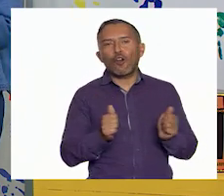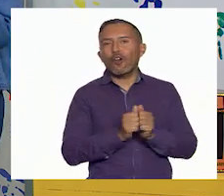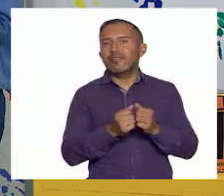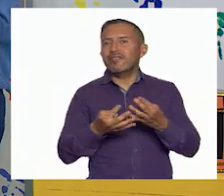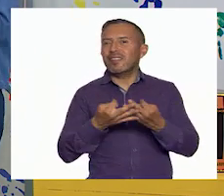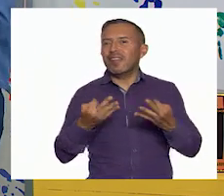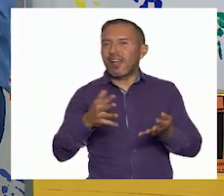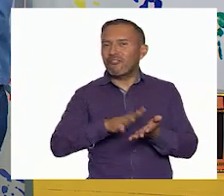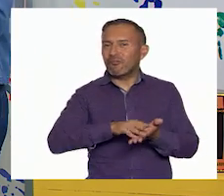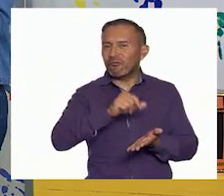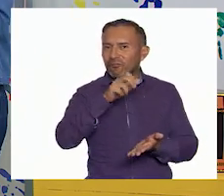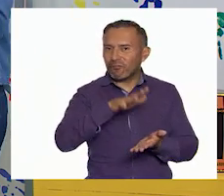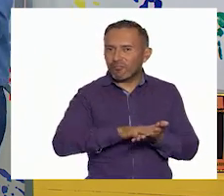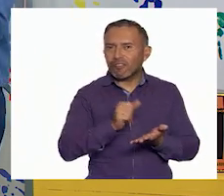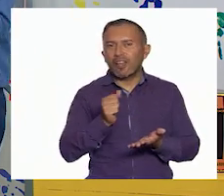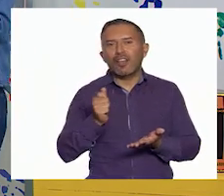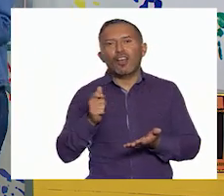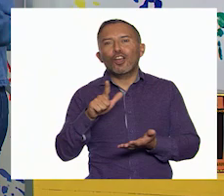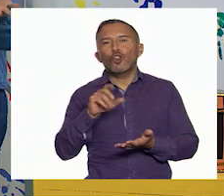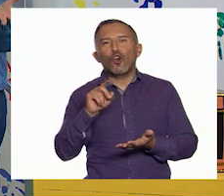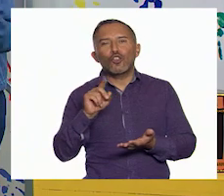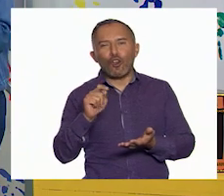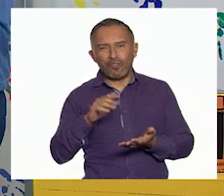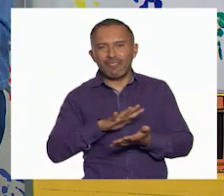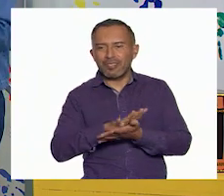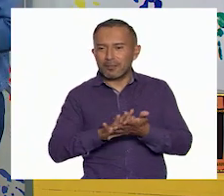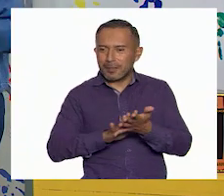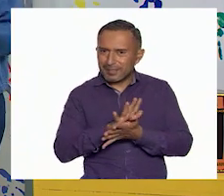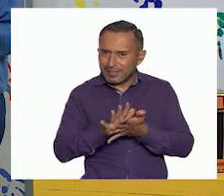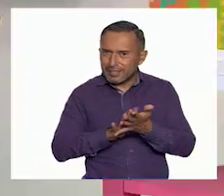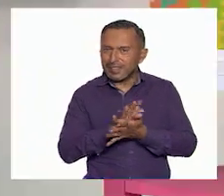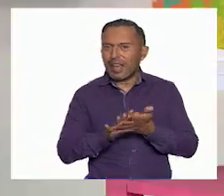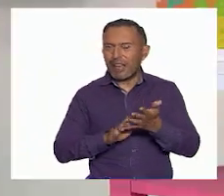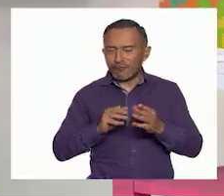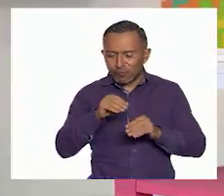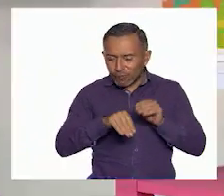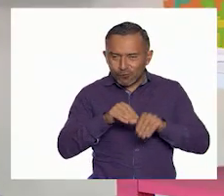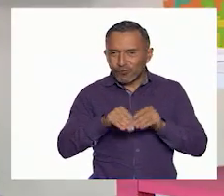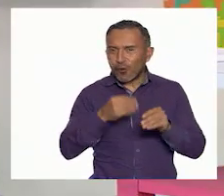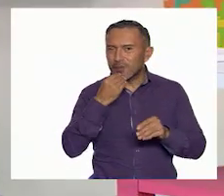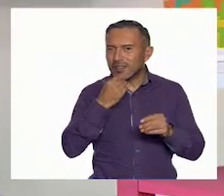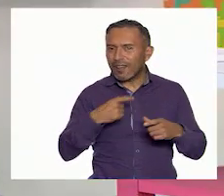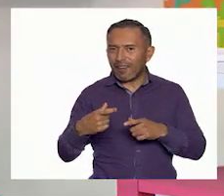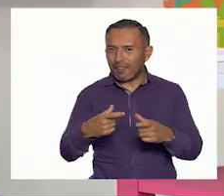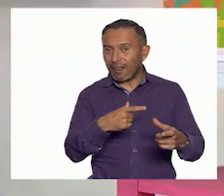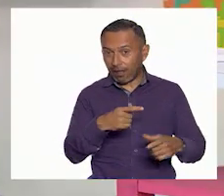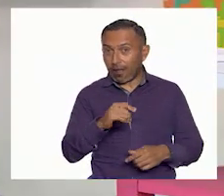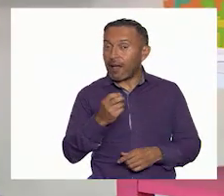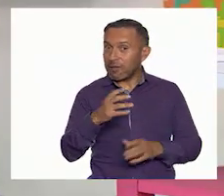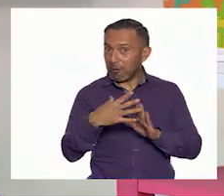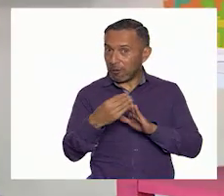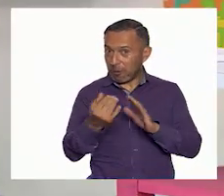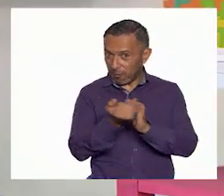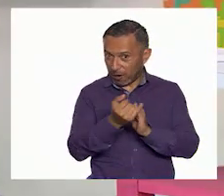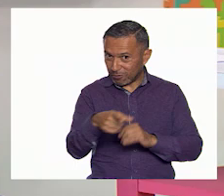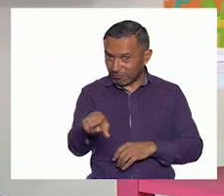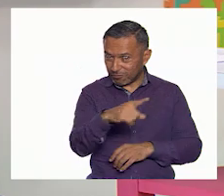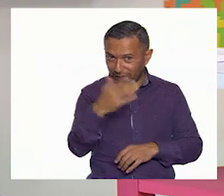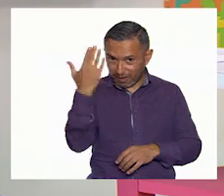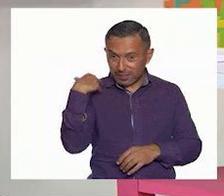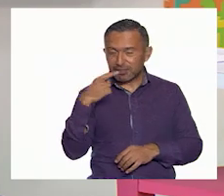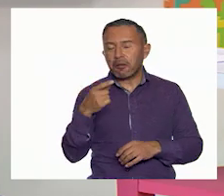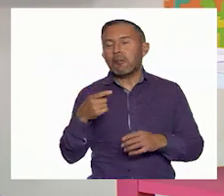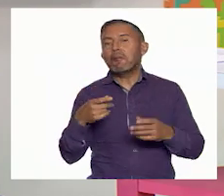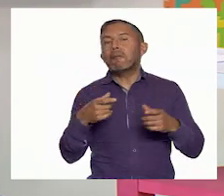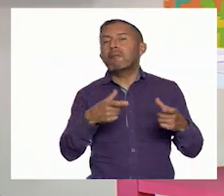barro, con lodo. Con plastilina. Con plastilina también. ¿Y ustedes en casa también han jugado alguna vez a inventar sus platillos con lodo